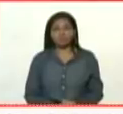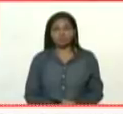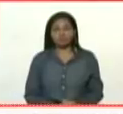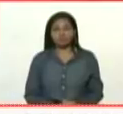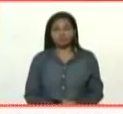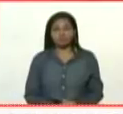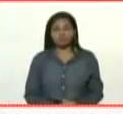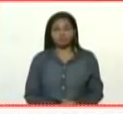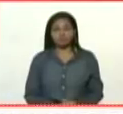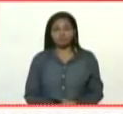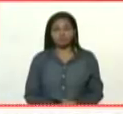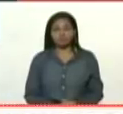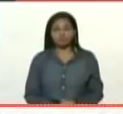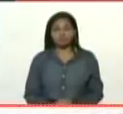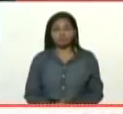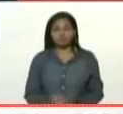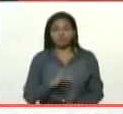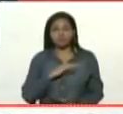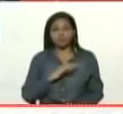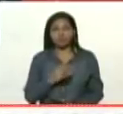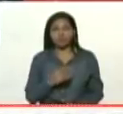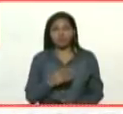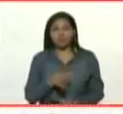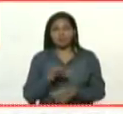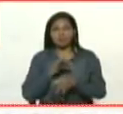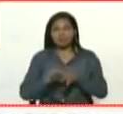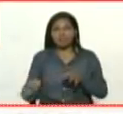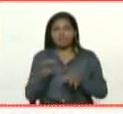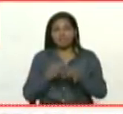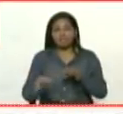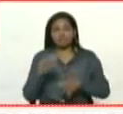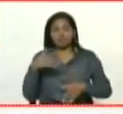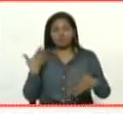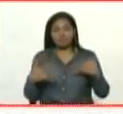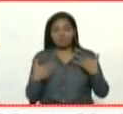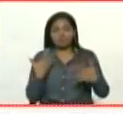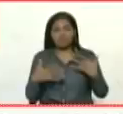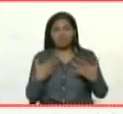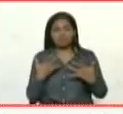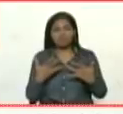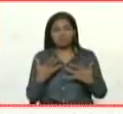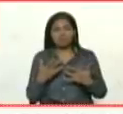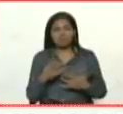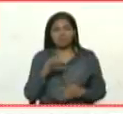El superintendente de criptoactivos y actividades conexos,